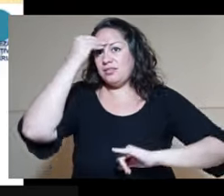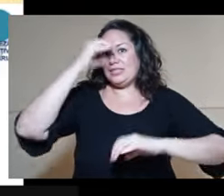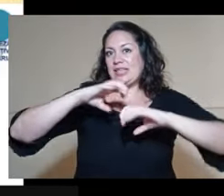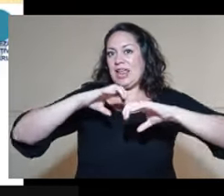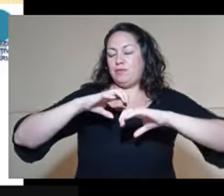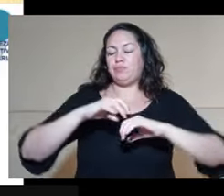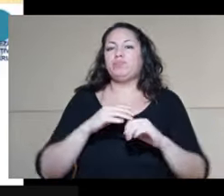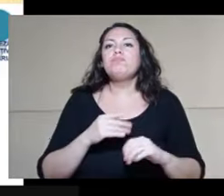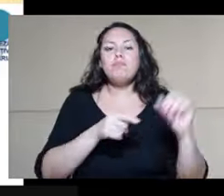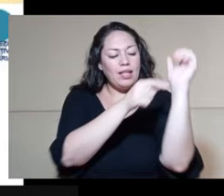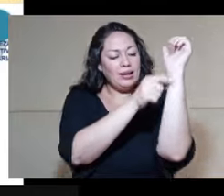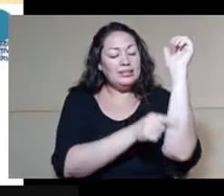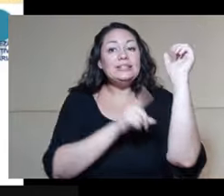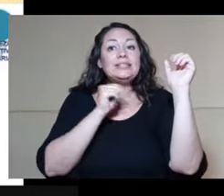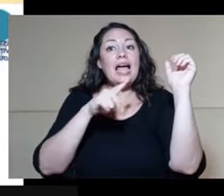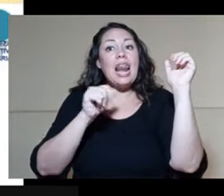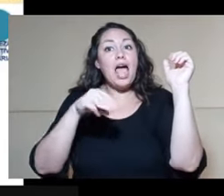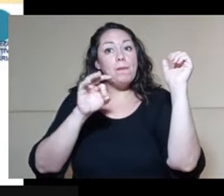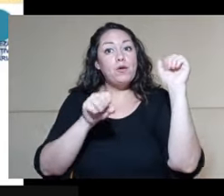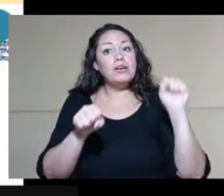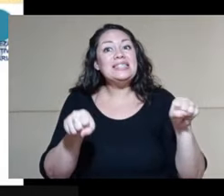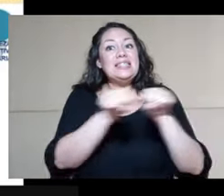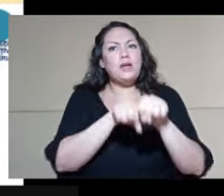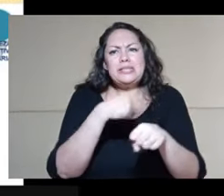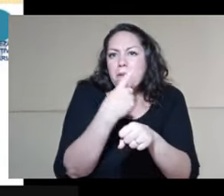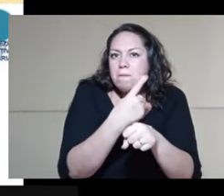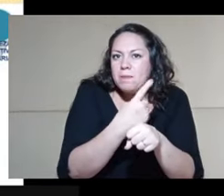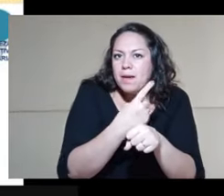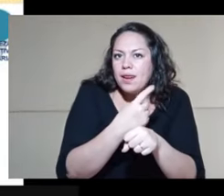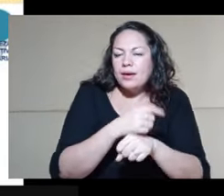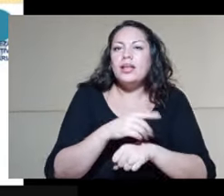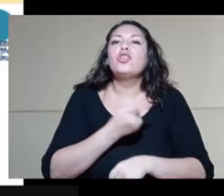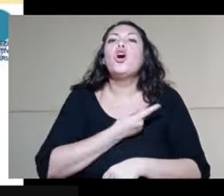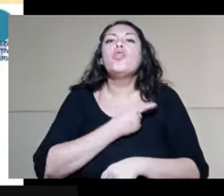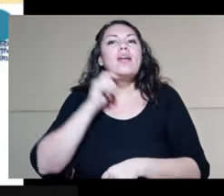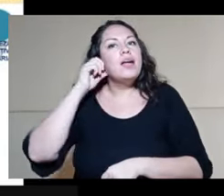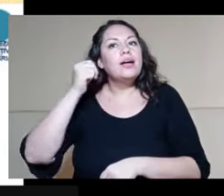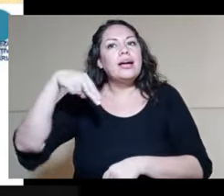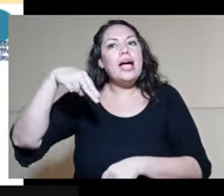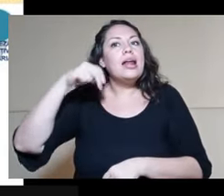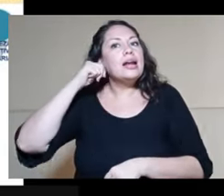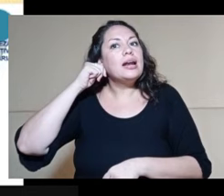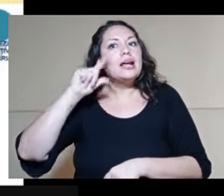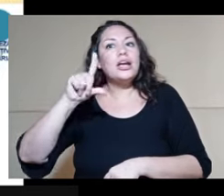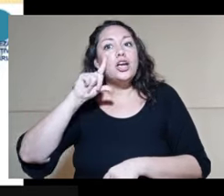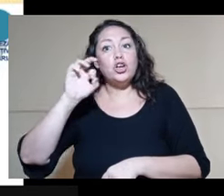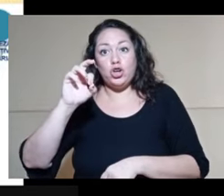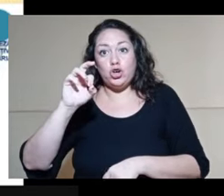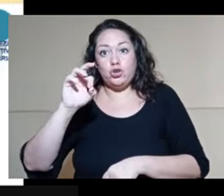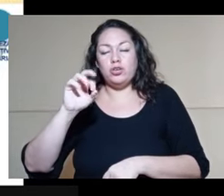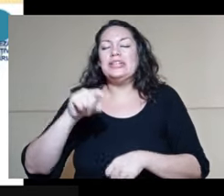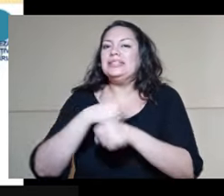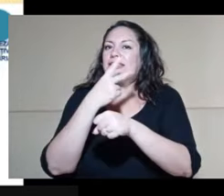Entonces, en el tálamo se produce la otra sinapsis. La primera en el ganglio, acá abajo, ganglio espinal, ganglio de la raíz posterior. La